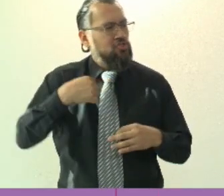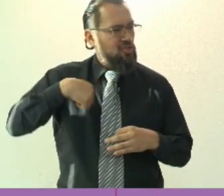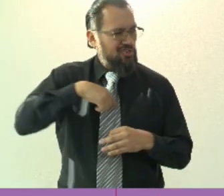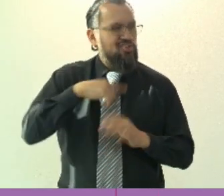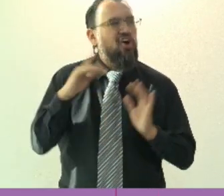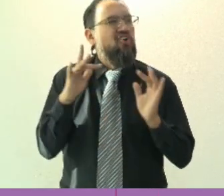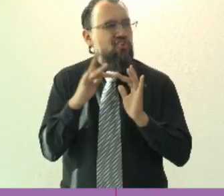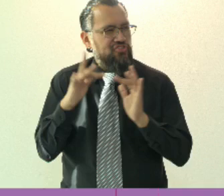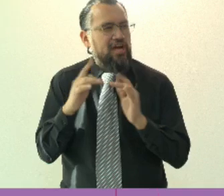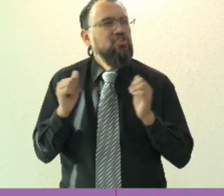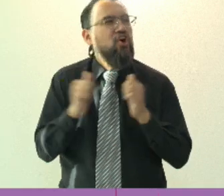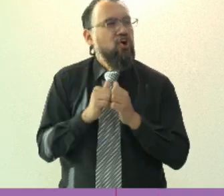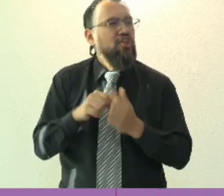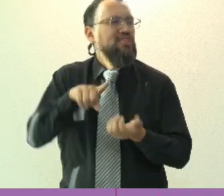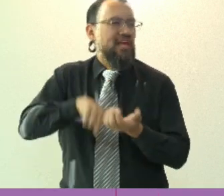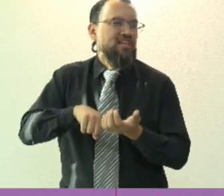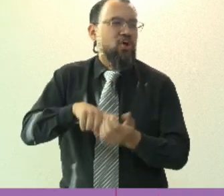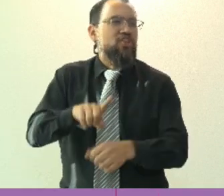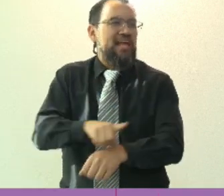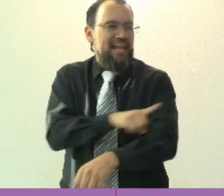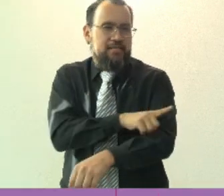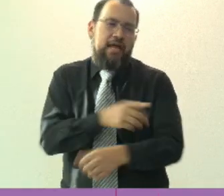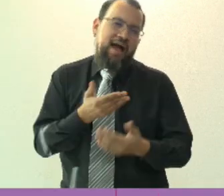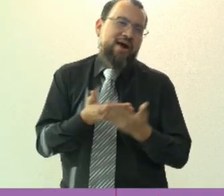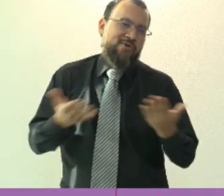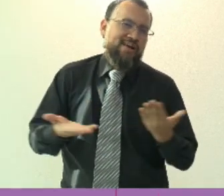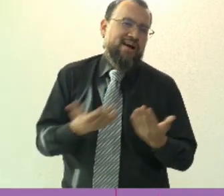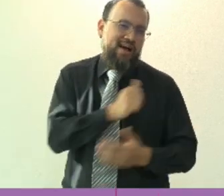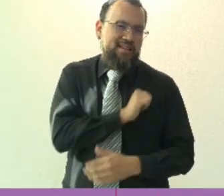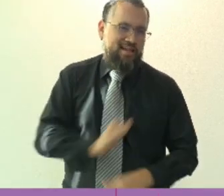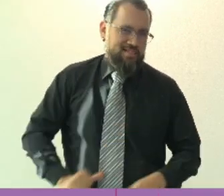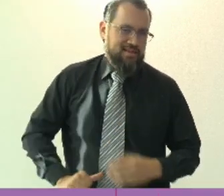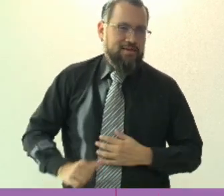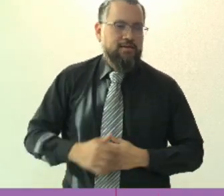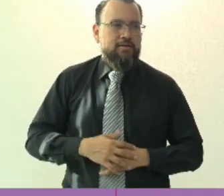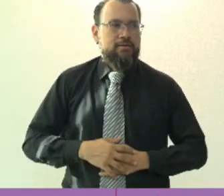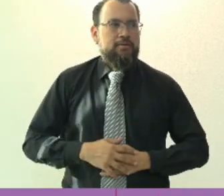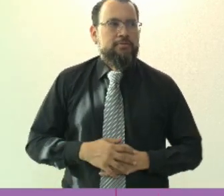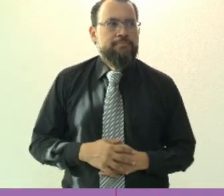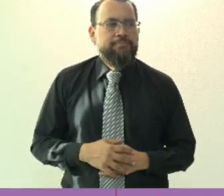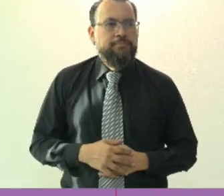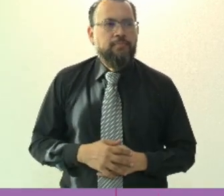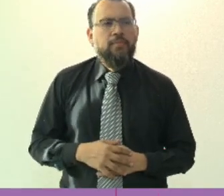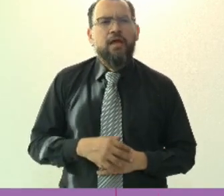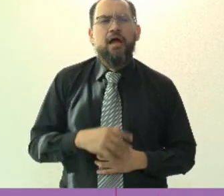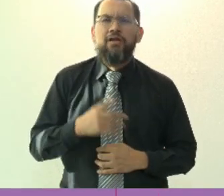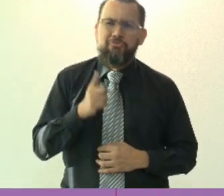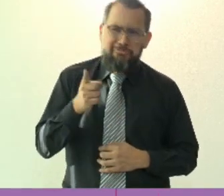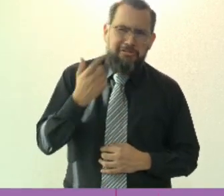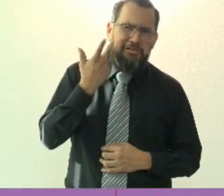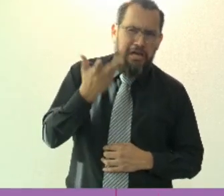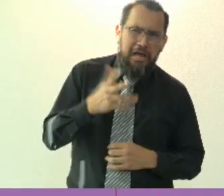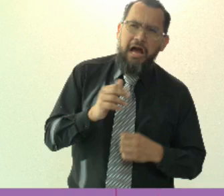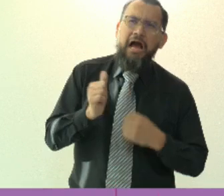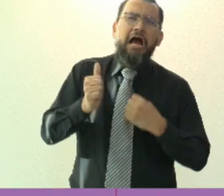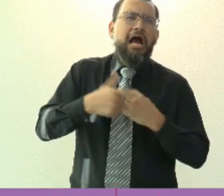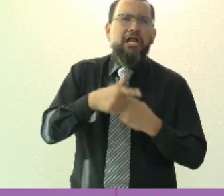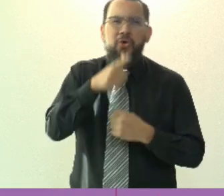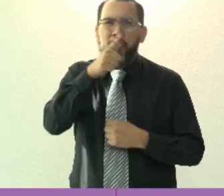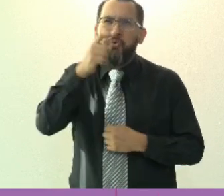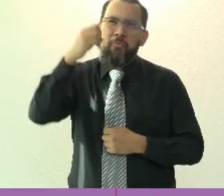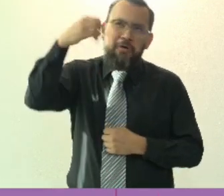de la delegación, cuando eran delegaciones, ahora alcaldías de la Ciudad de México. ¿Quieres lámparas? Te las conseguimos.